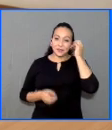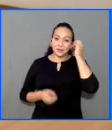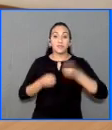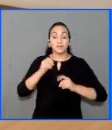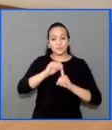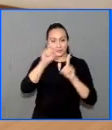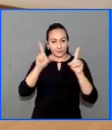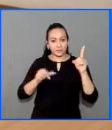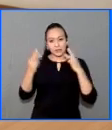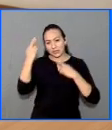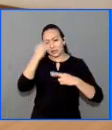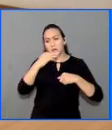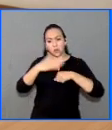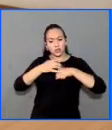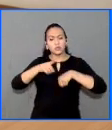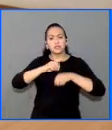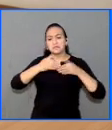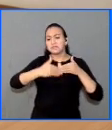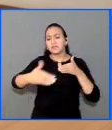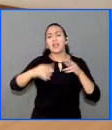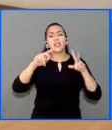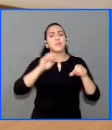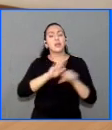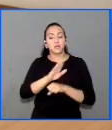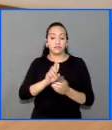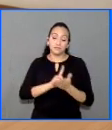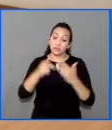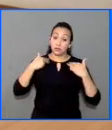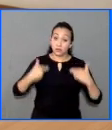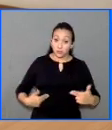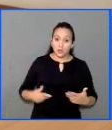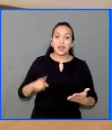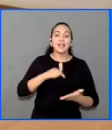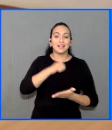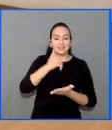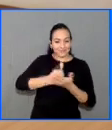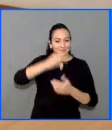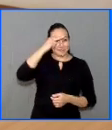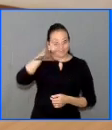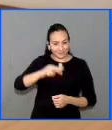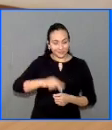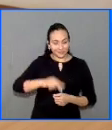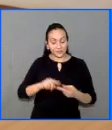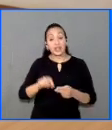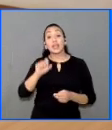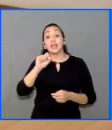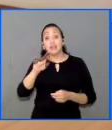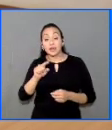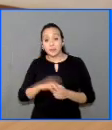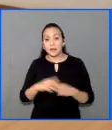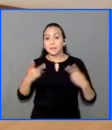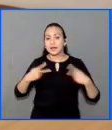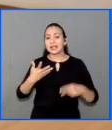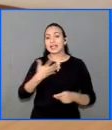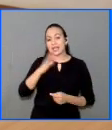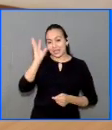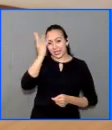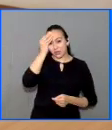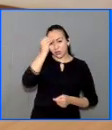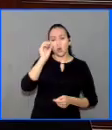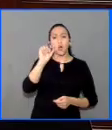asuntos relacionados con derechos humanos en la capital del país y con la condición de espectro autista en